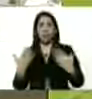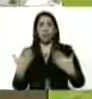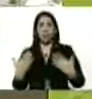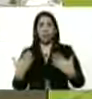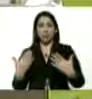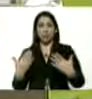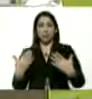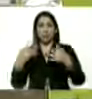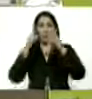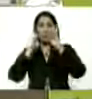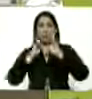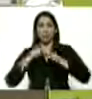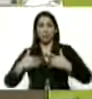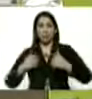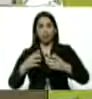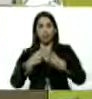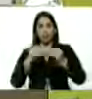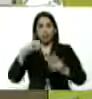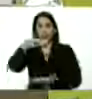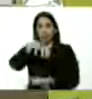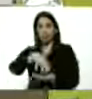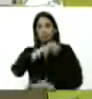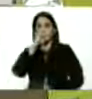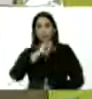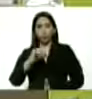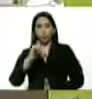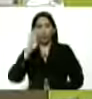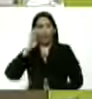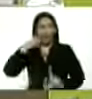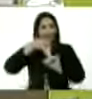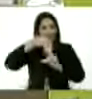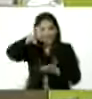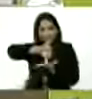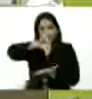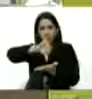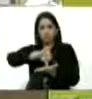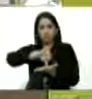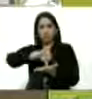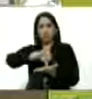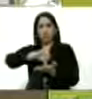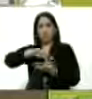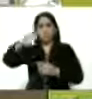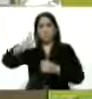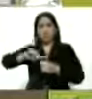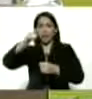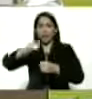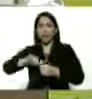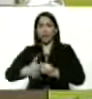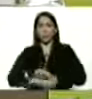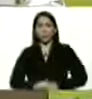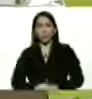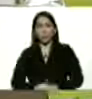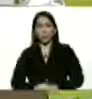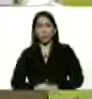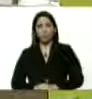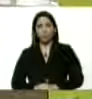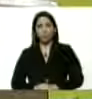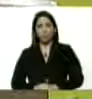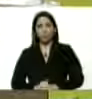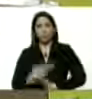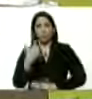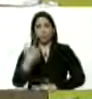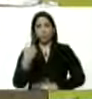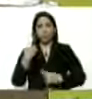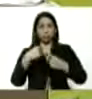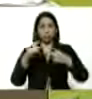en todo el estado Zulia, con énfasis en la ciudad capital Maracaibo y en tres